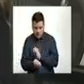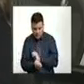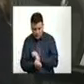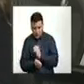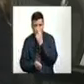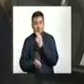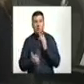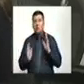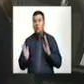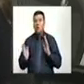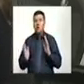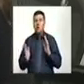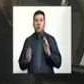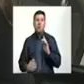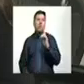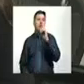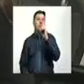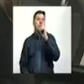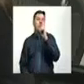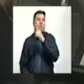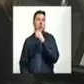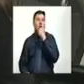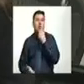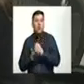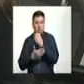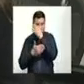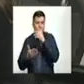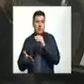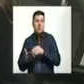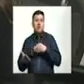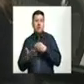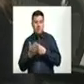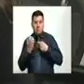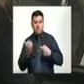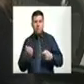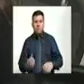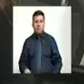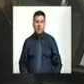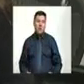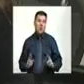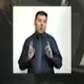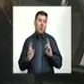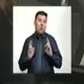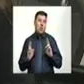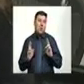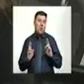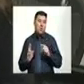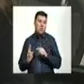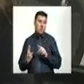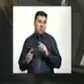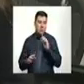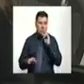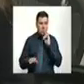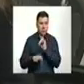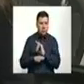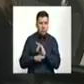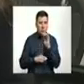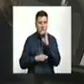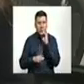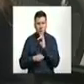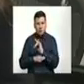el cumplimiento de la única obligación que tiene la FARC, que es la entrega de las armas. Ojalá la veeduría de los ciudadanos